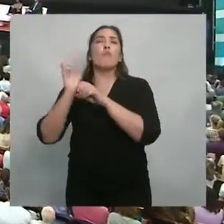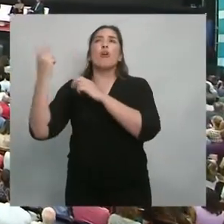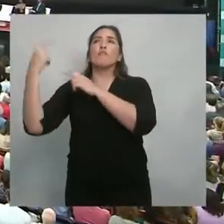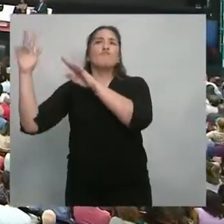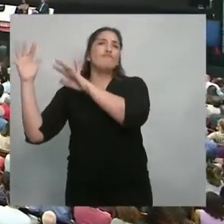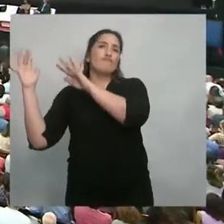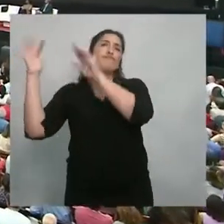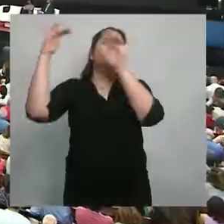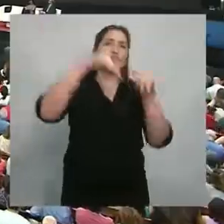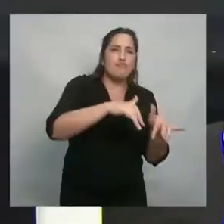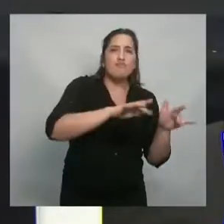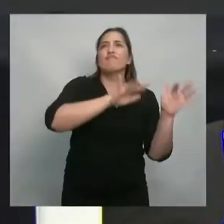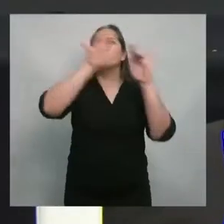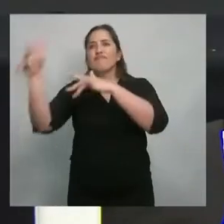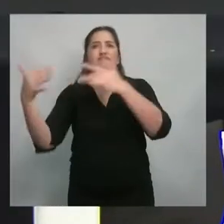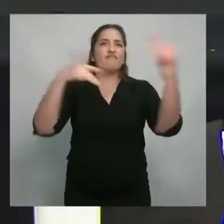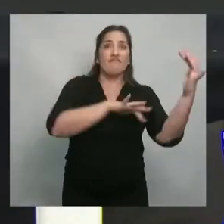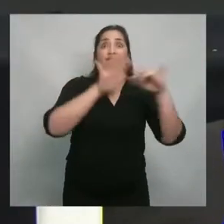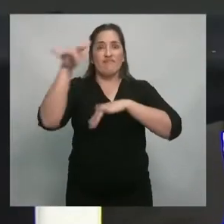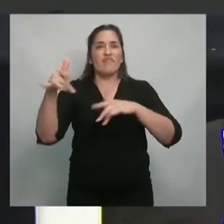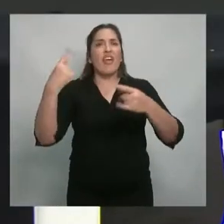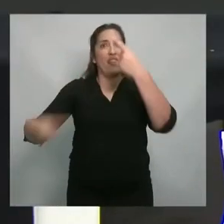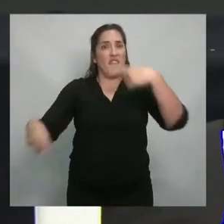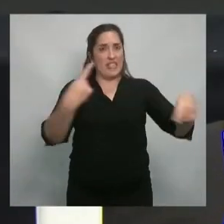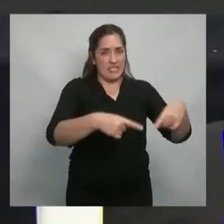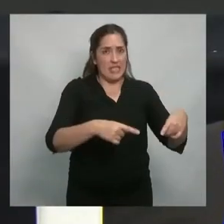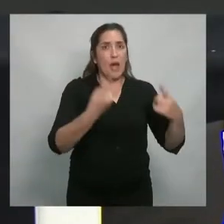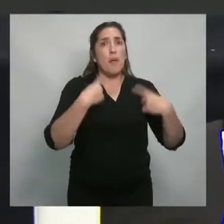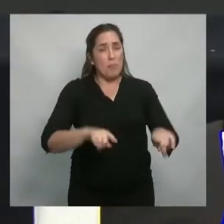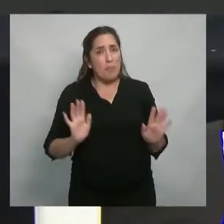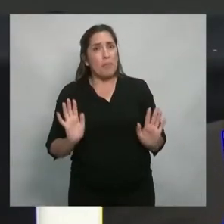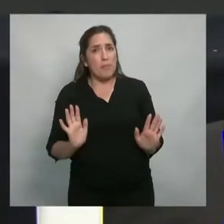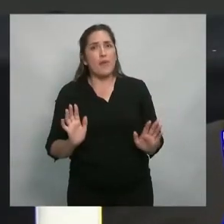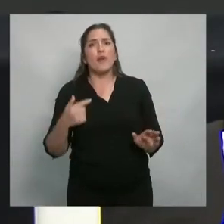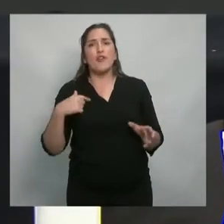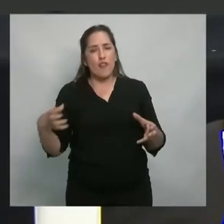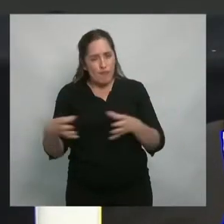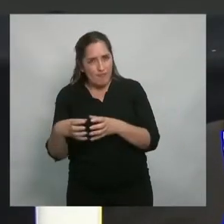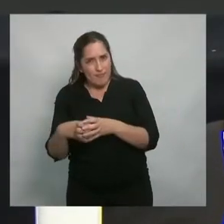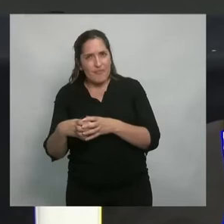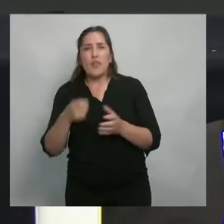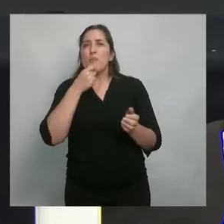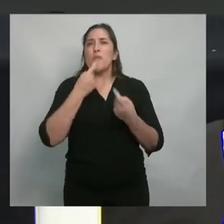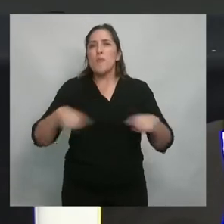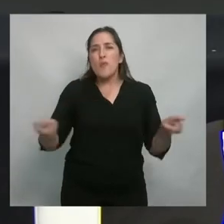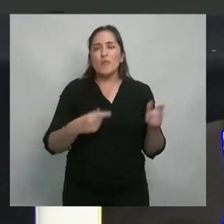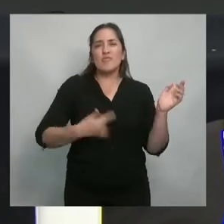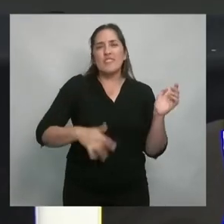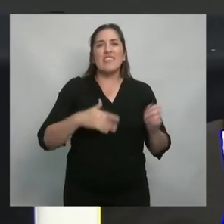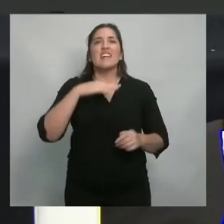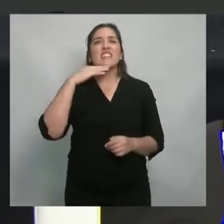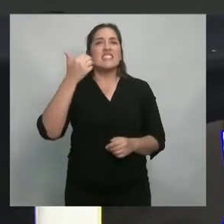diversidad. Pero nuestra criolité, como a nivel popular el jazz y la